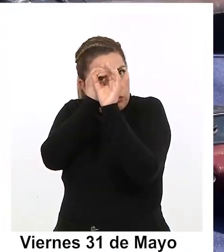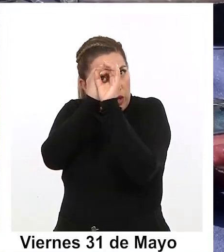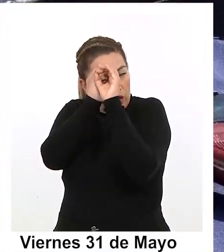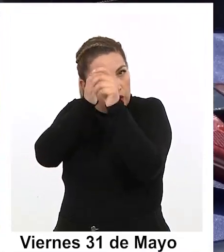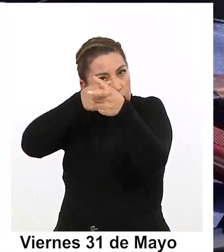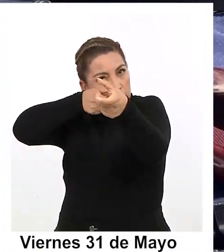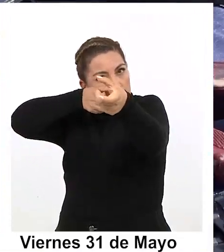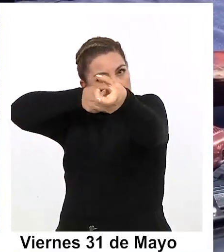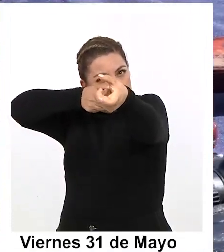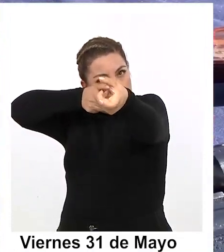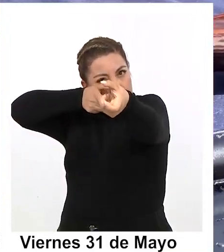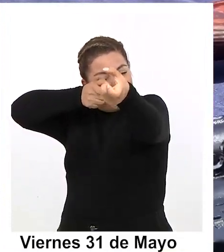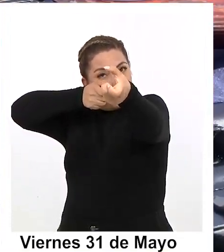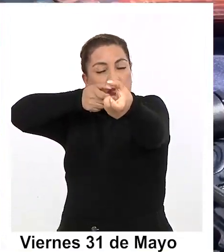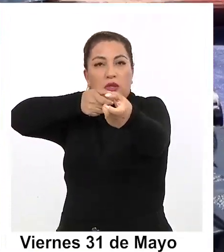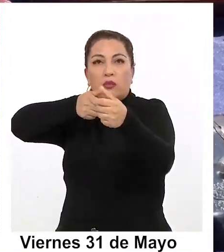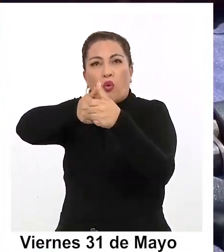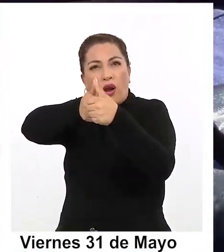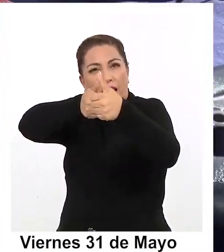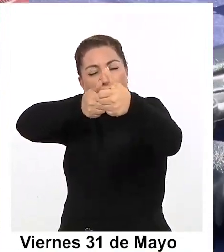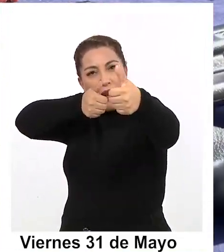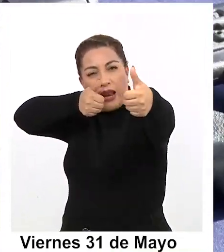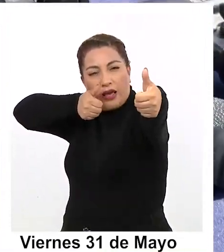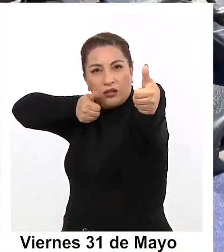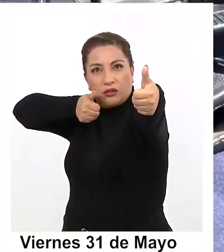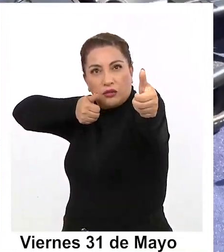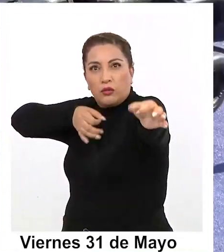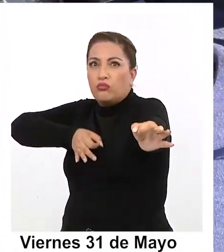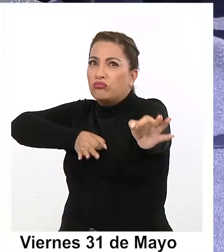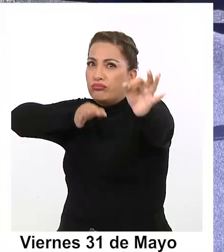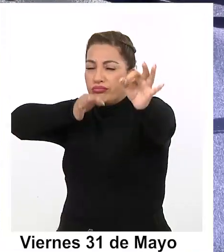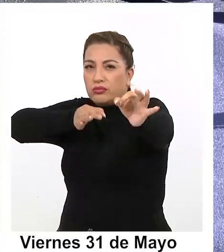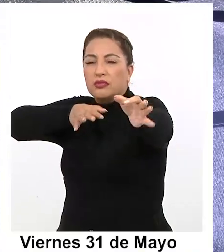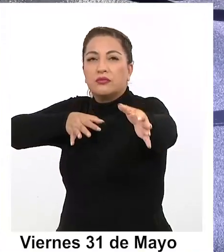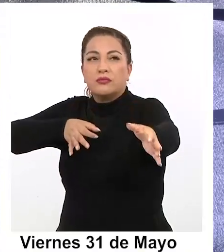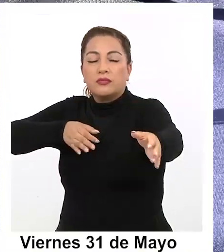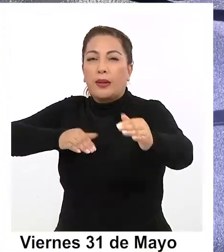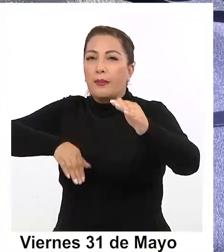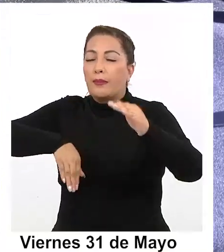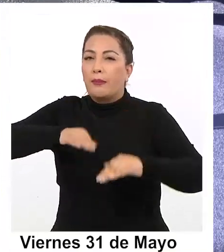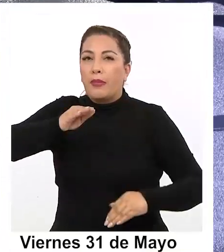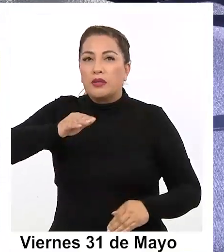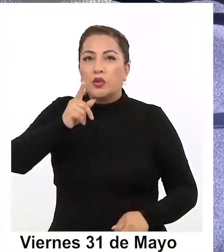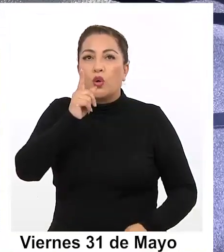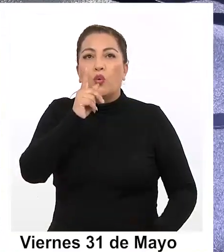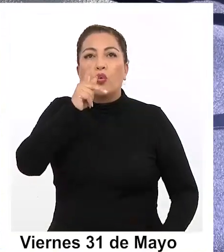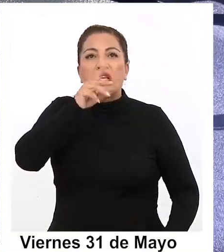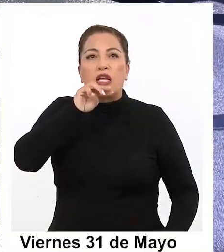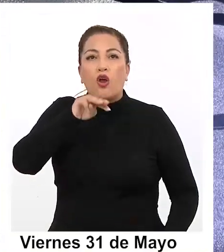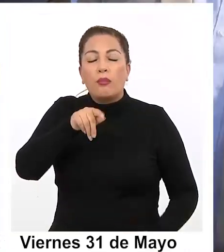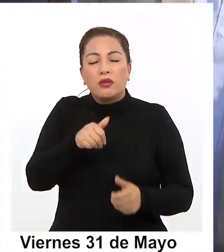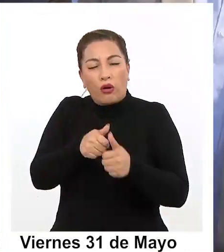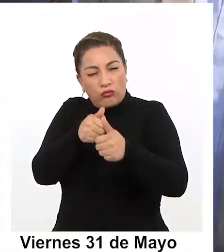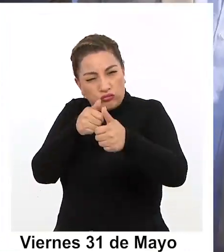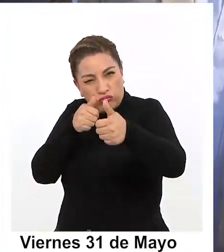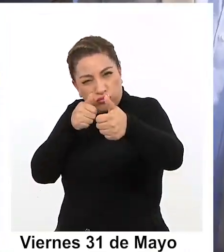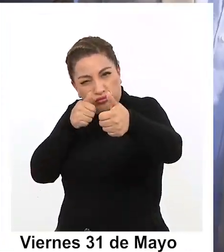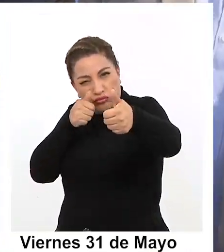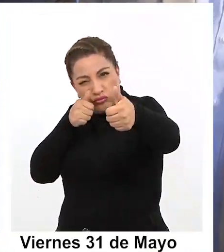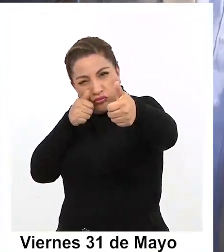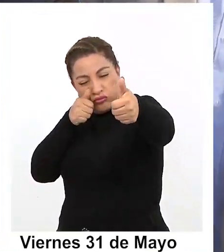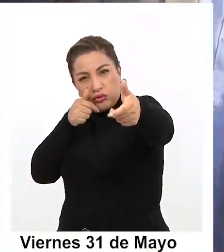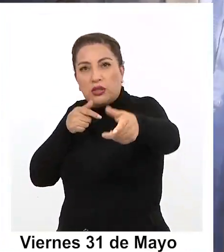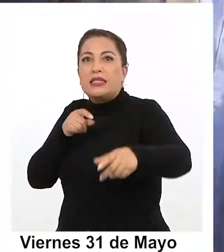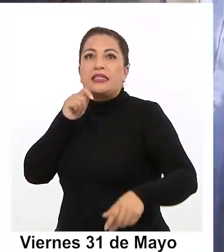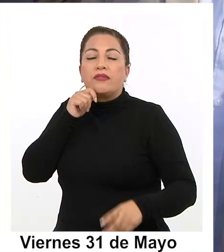telescópica y tiene un alcance de impacto efectivo superior a 1 km o sea estamos hablando sin duda